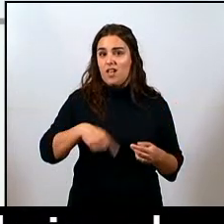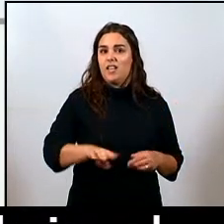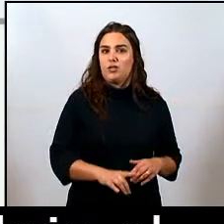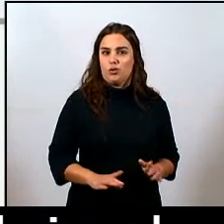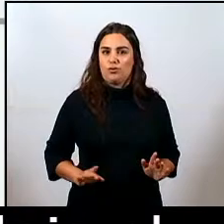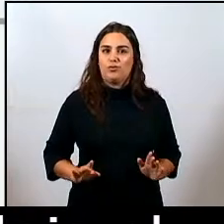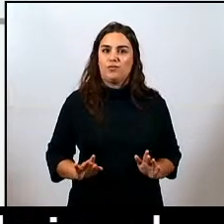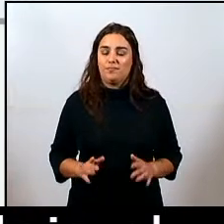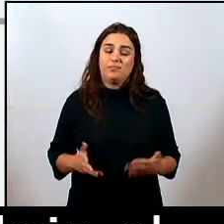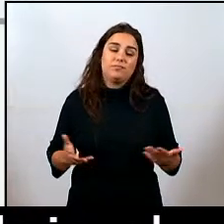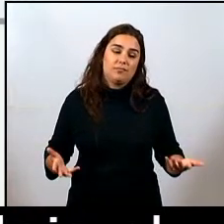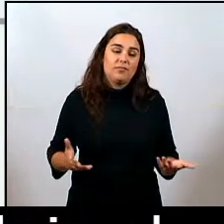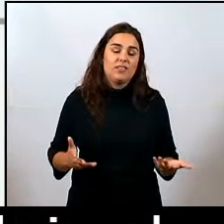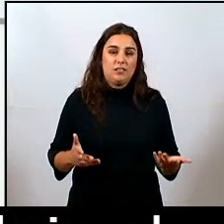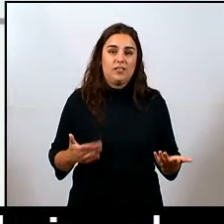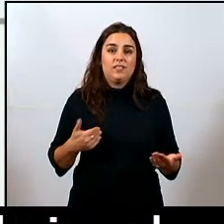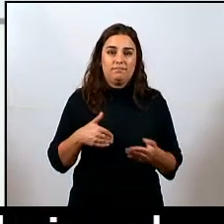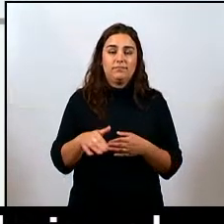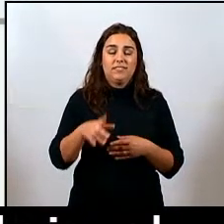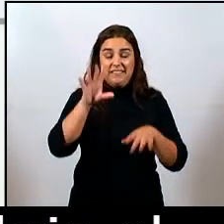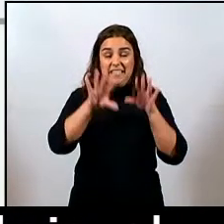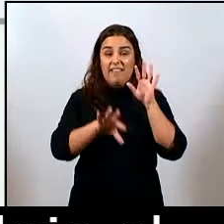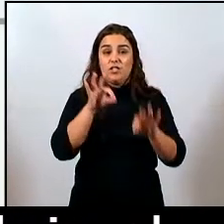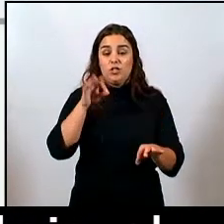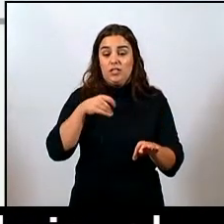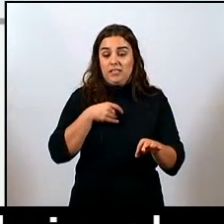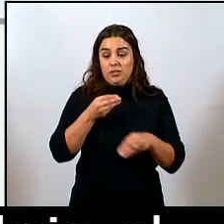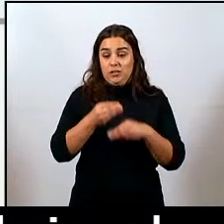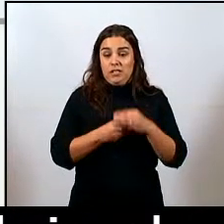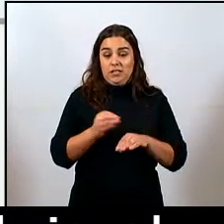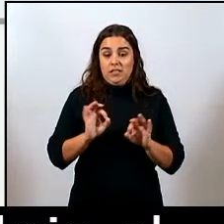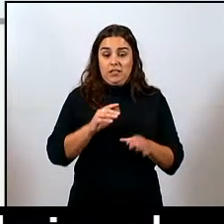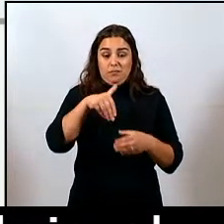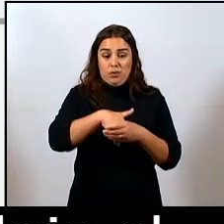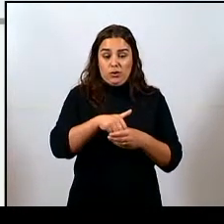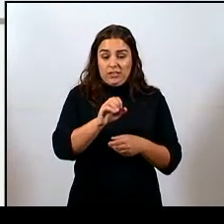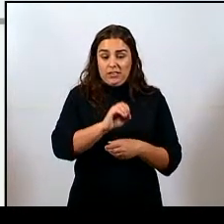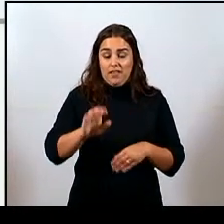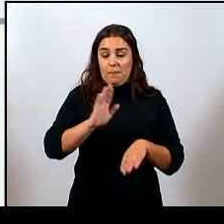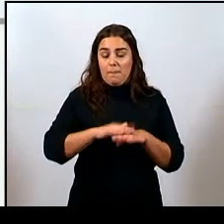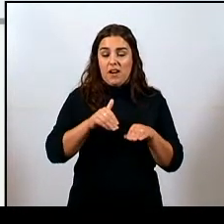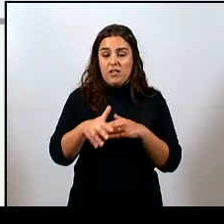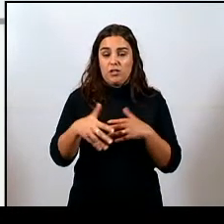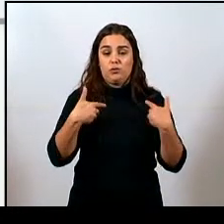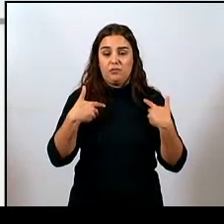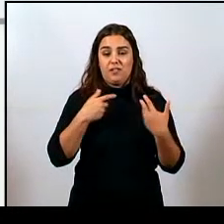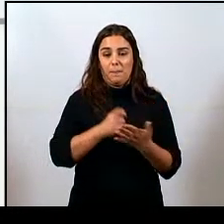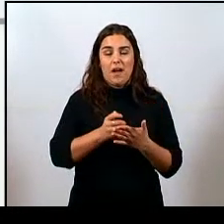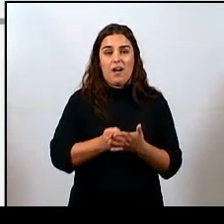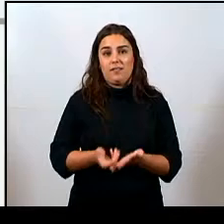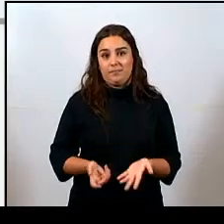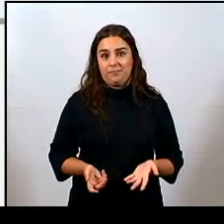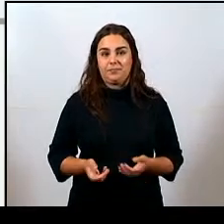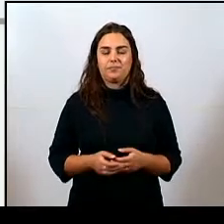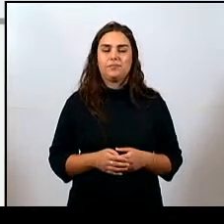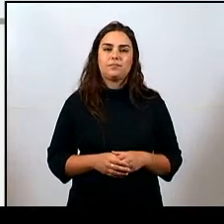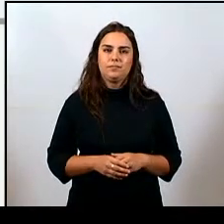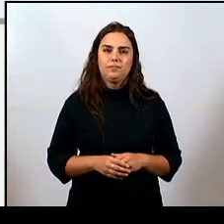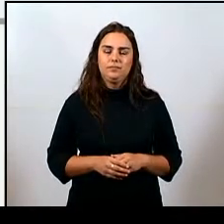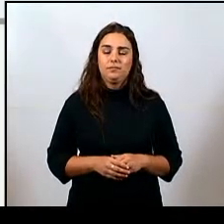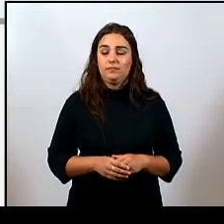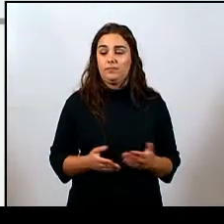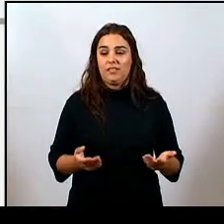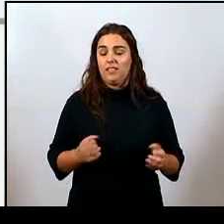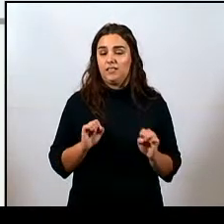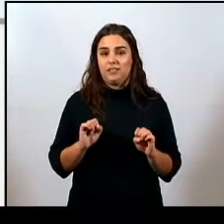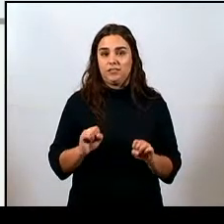que verse hipotecados en decisiones que no han elegido ninguna urna para pagar tanto destrozo, tanto deterioro. Es